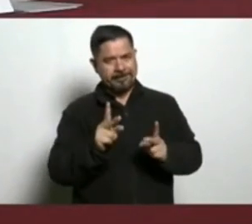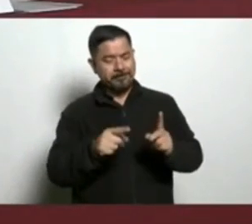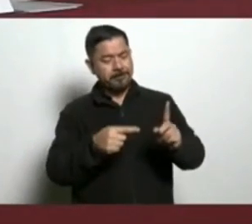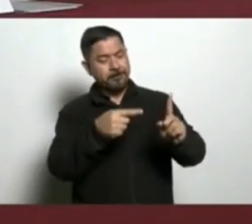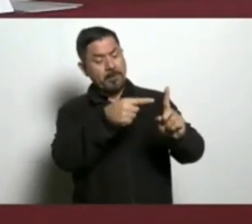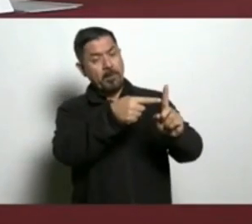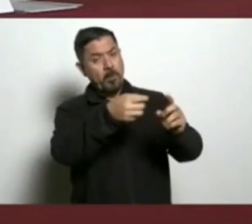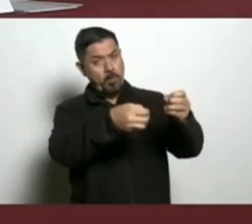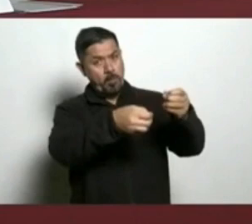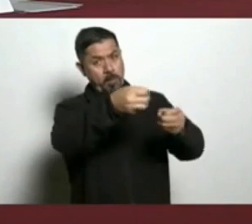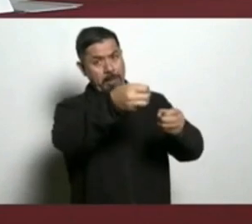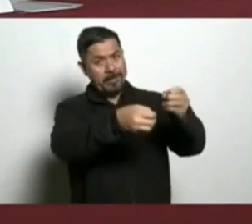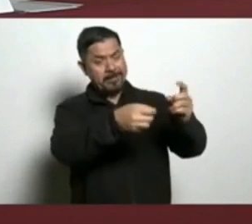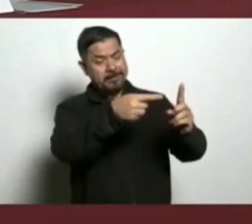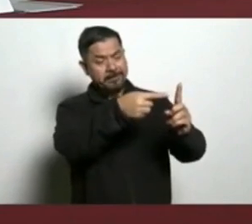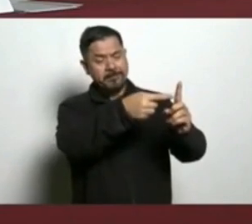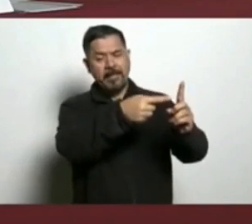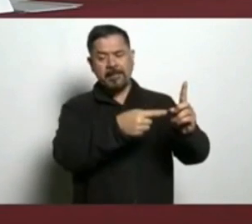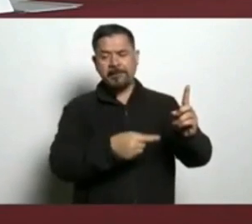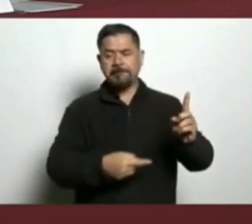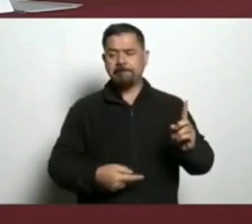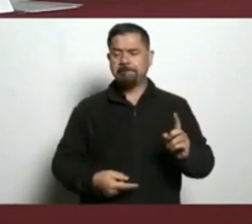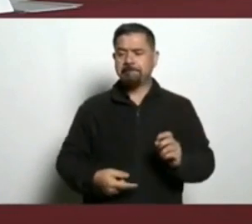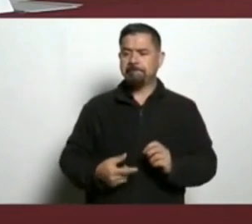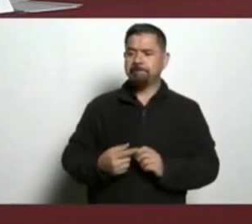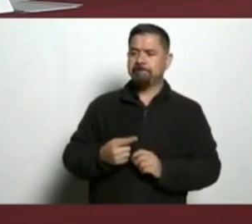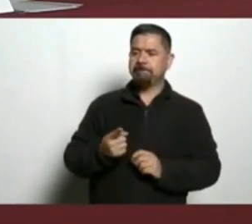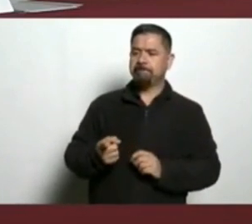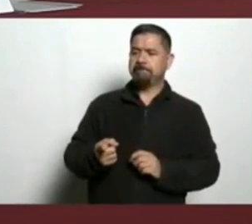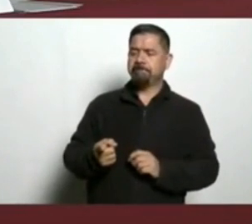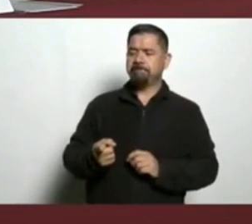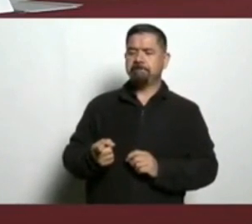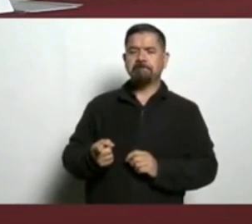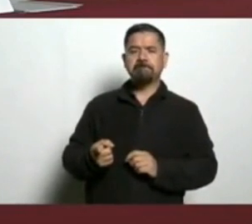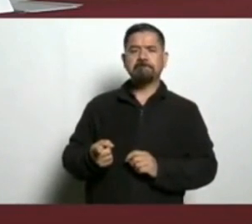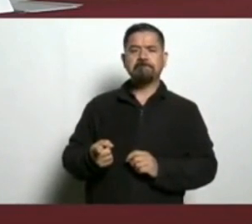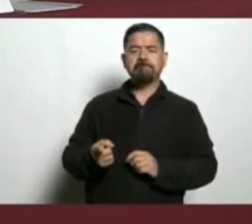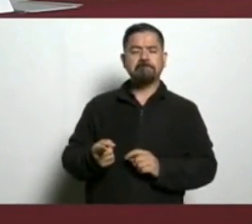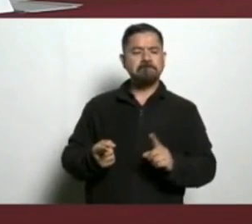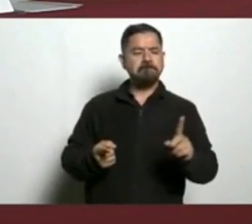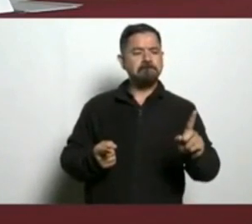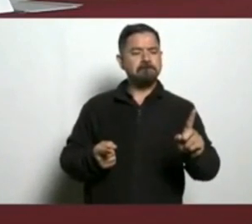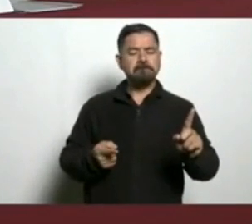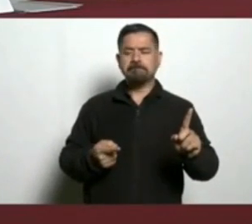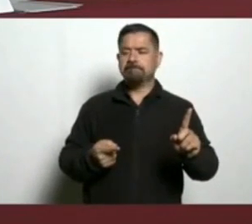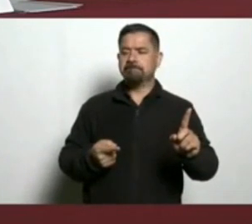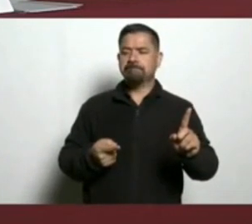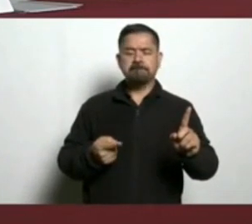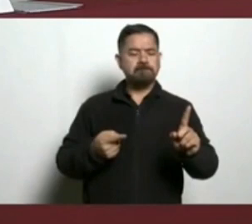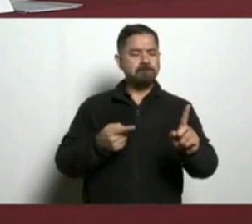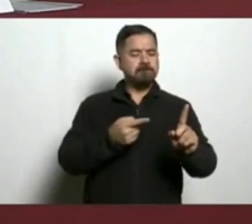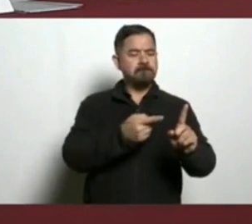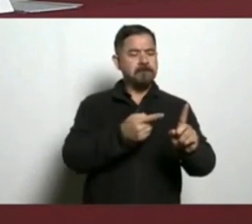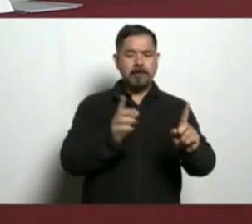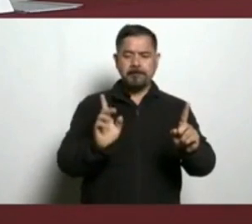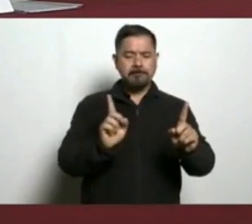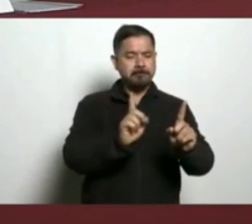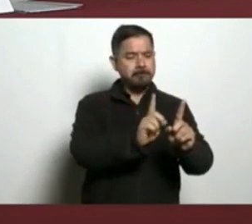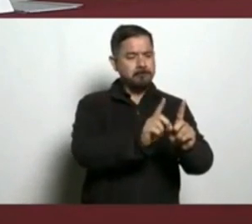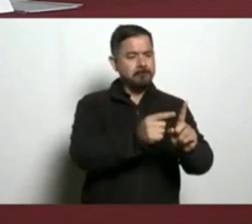pues lo que hace es condenar a los dirigentes a